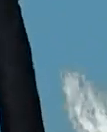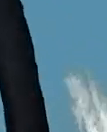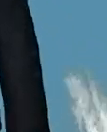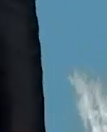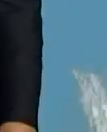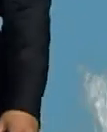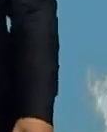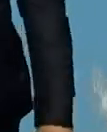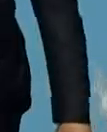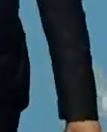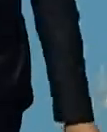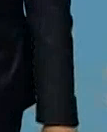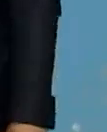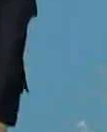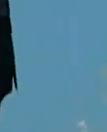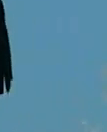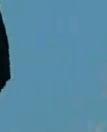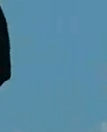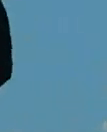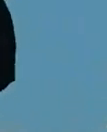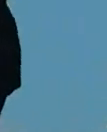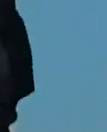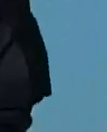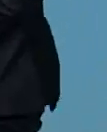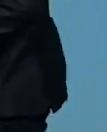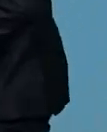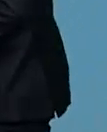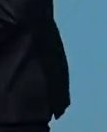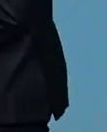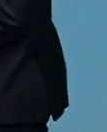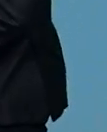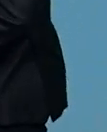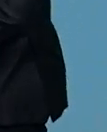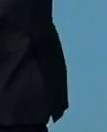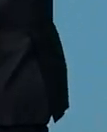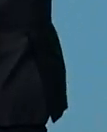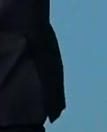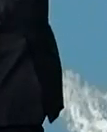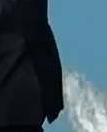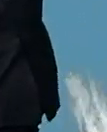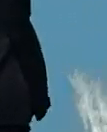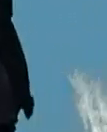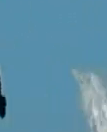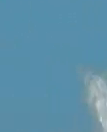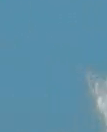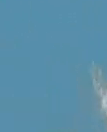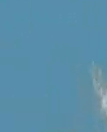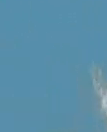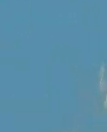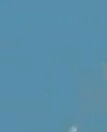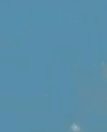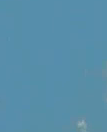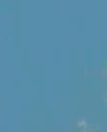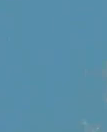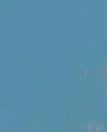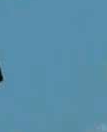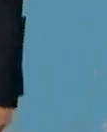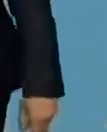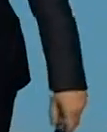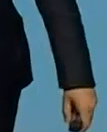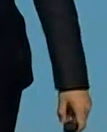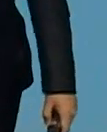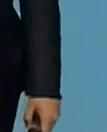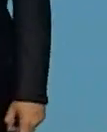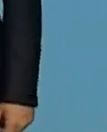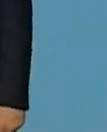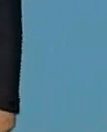mitad de la semana laboral. Y como podemos ver en ese satélite a nivel nacional, bueno, las últimas 24 horas hemos tenido bastantes nubes pasando